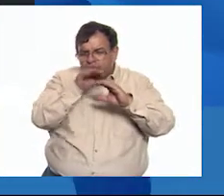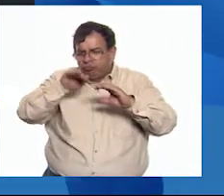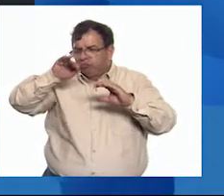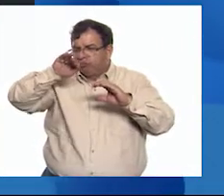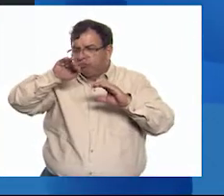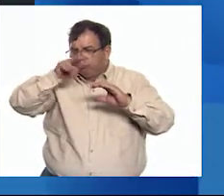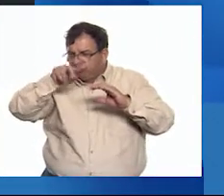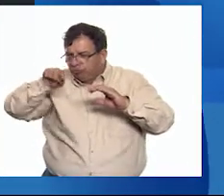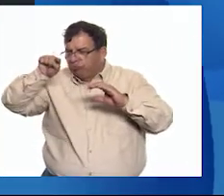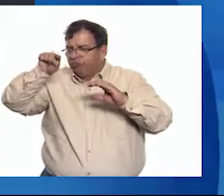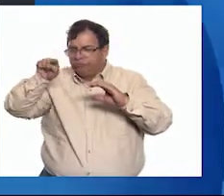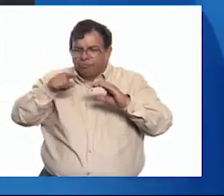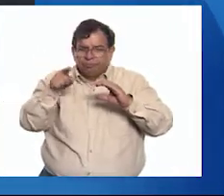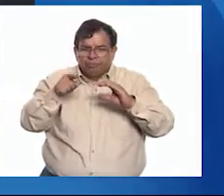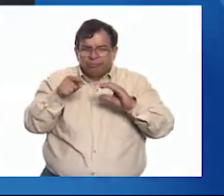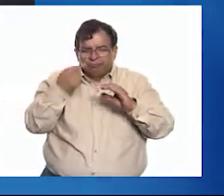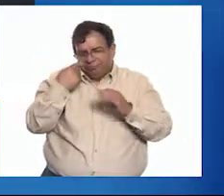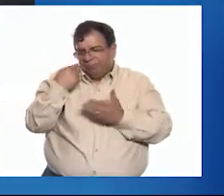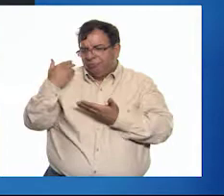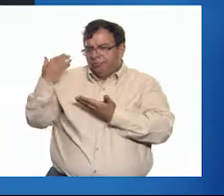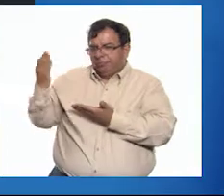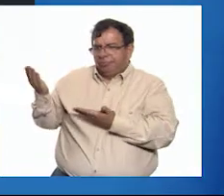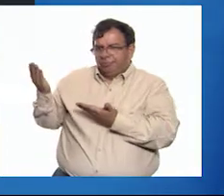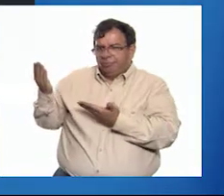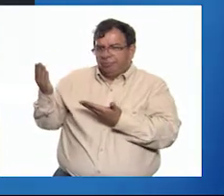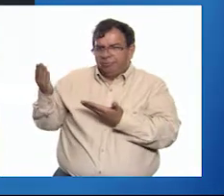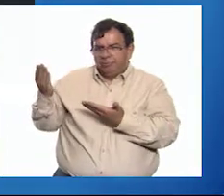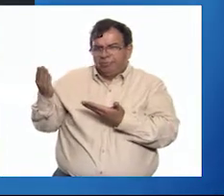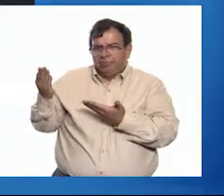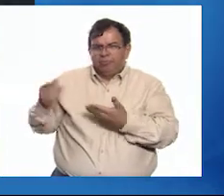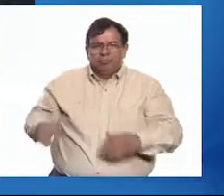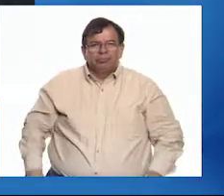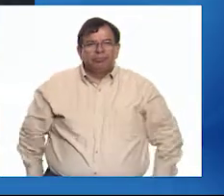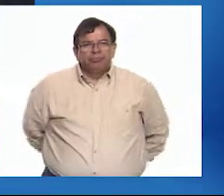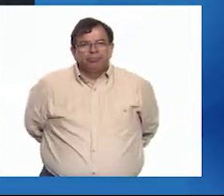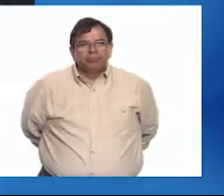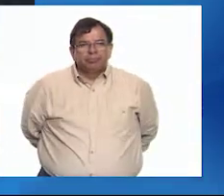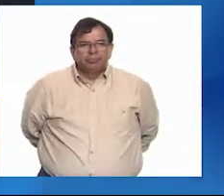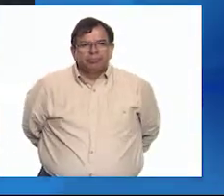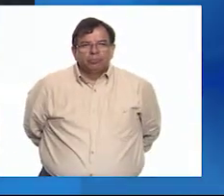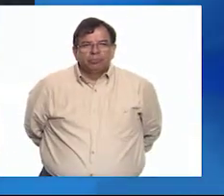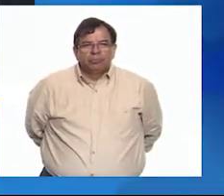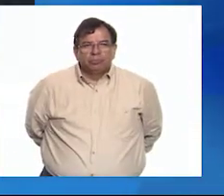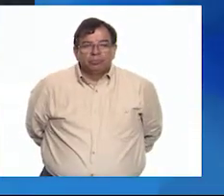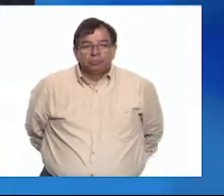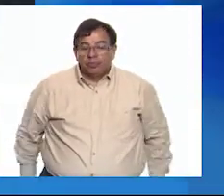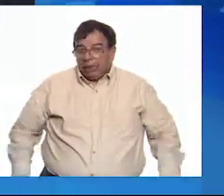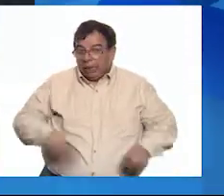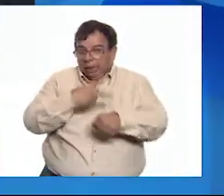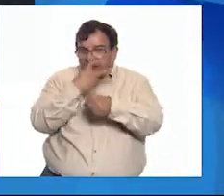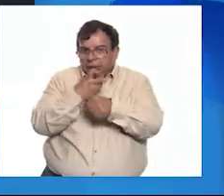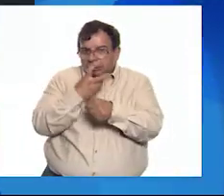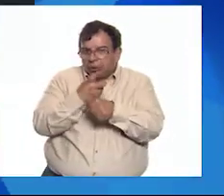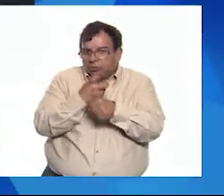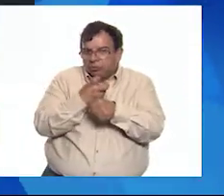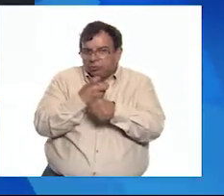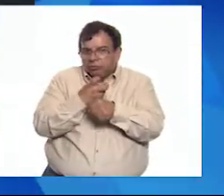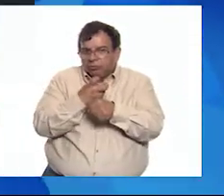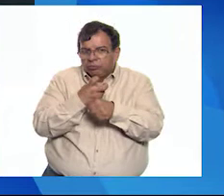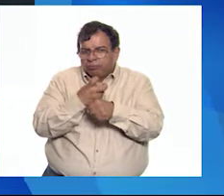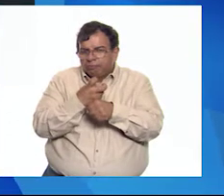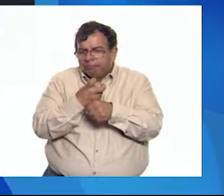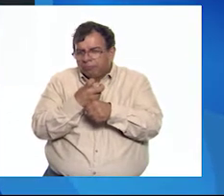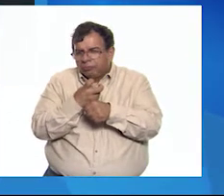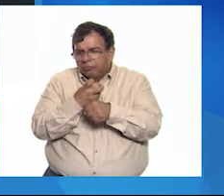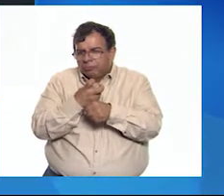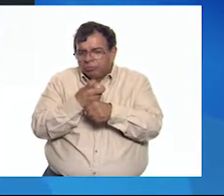van utilizando para la realización de nuestra obra. El segundo paso va a ser